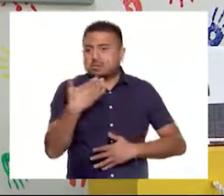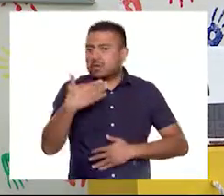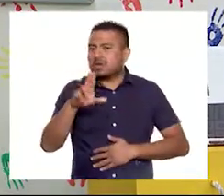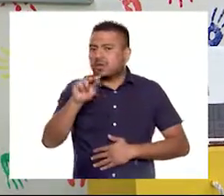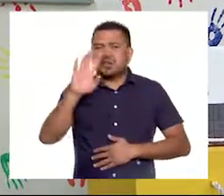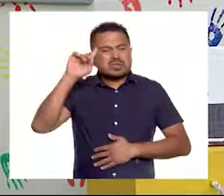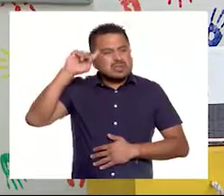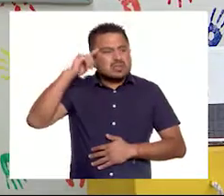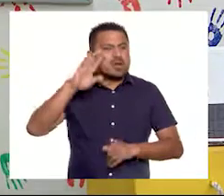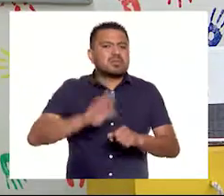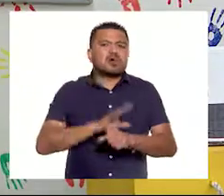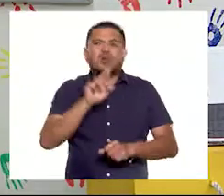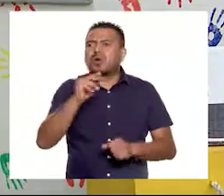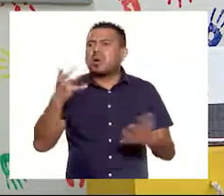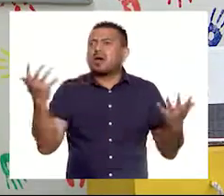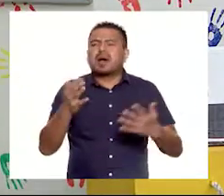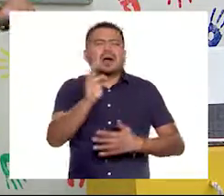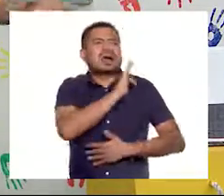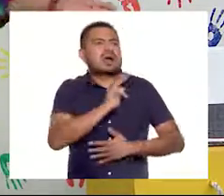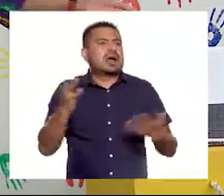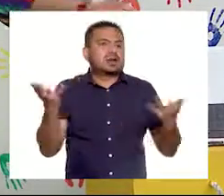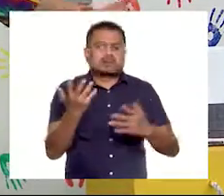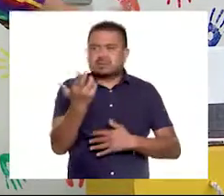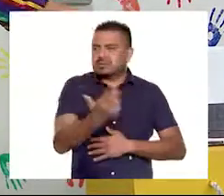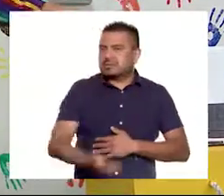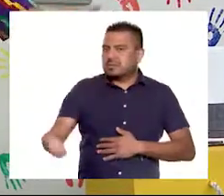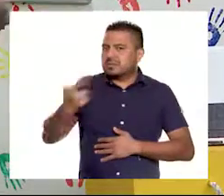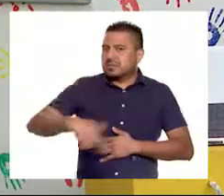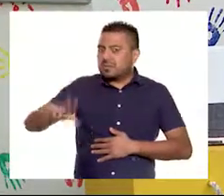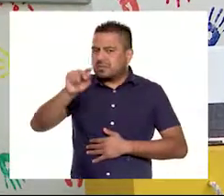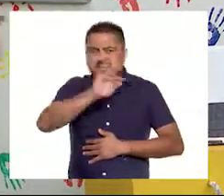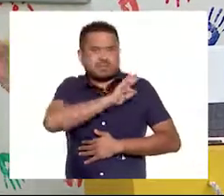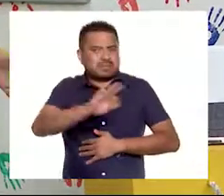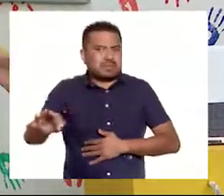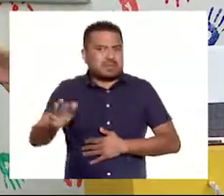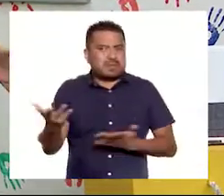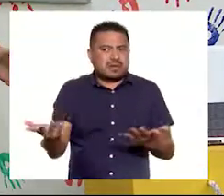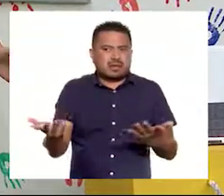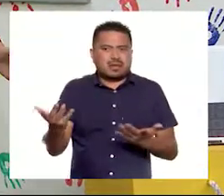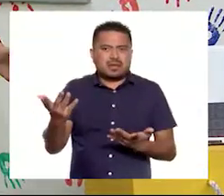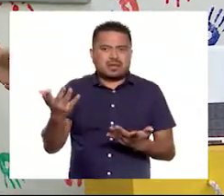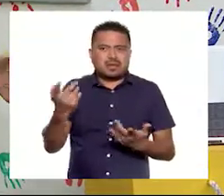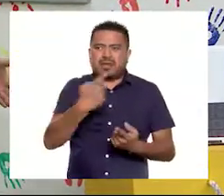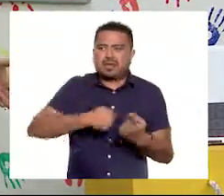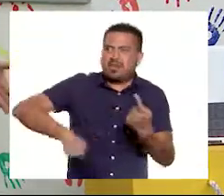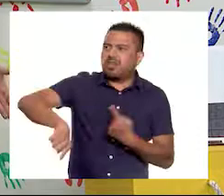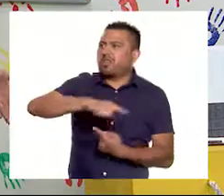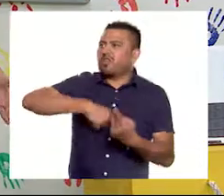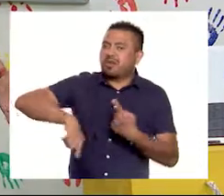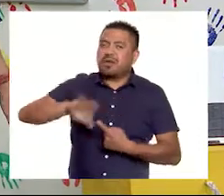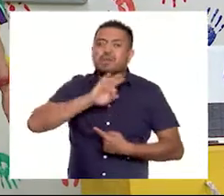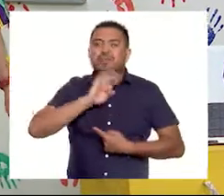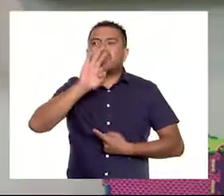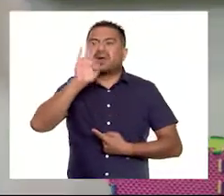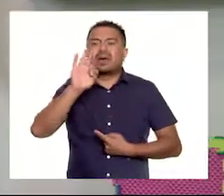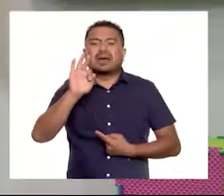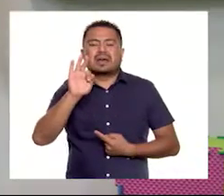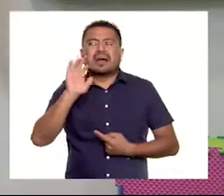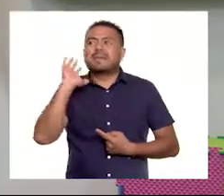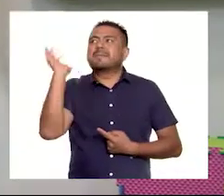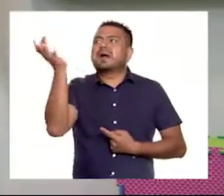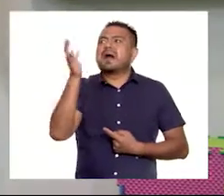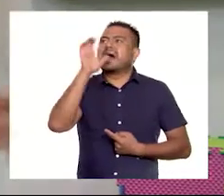se enojó porque no podía hacer algo que no se puede hacer en un restaurante, que se está dando vueltas. Sí, porque podría pasar un mesero con